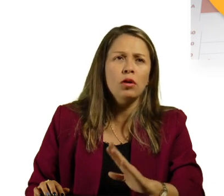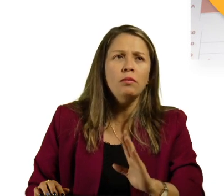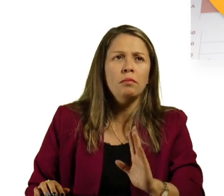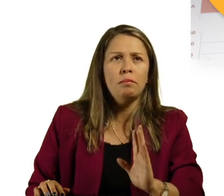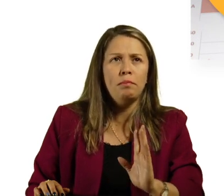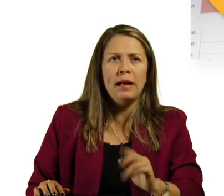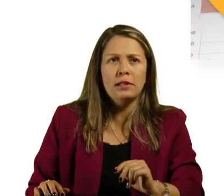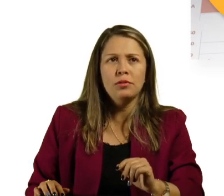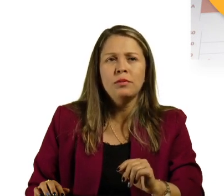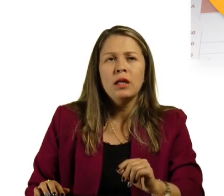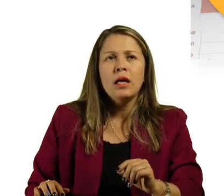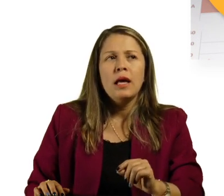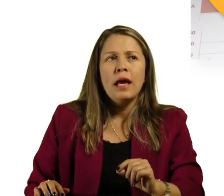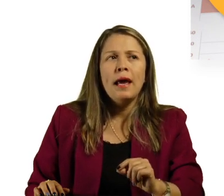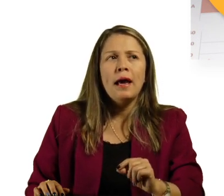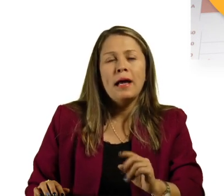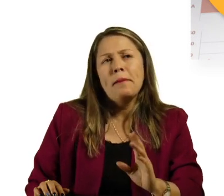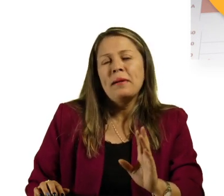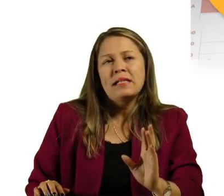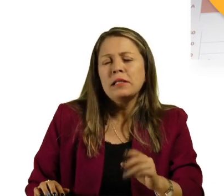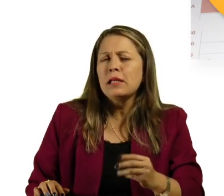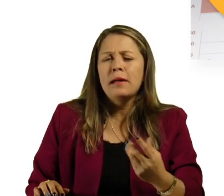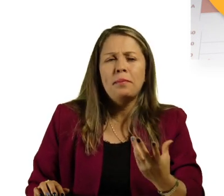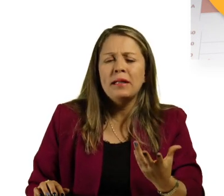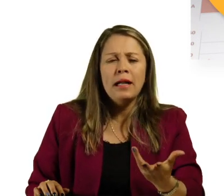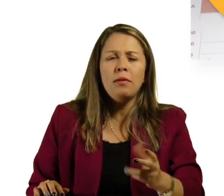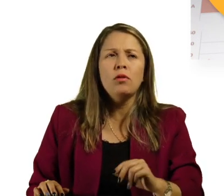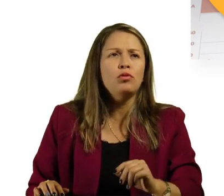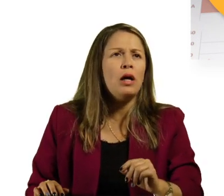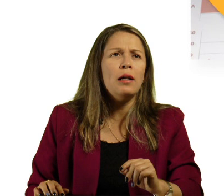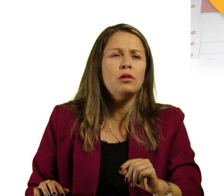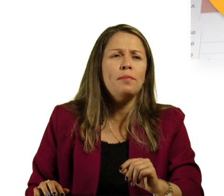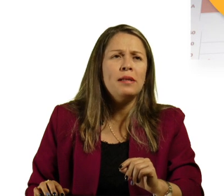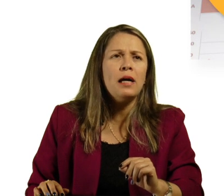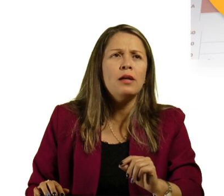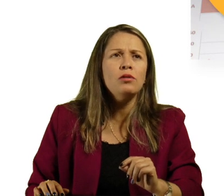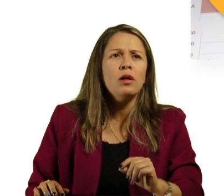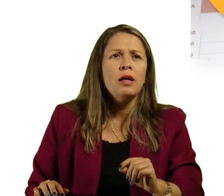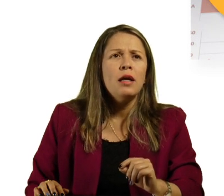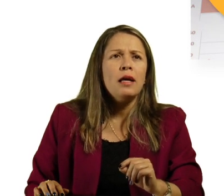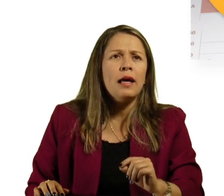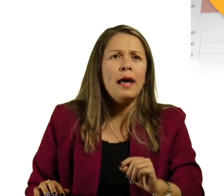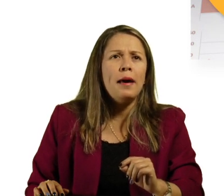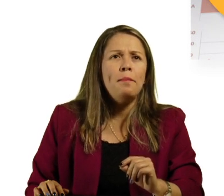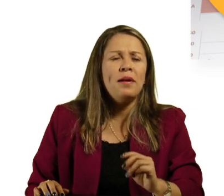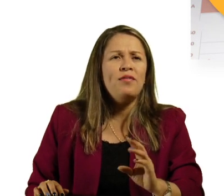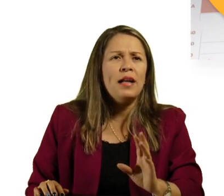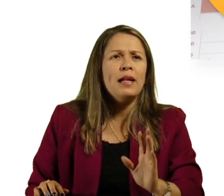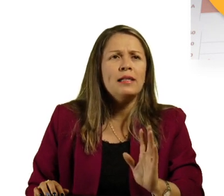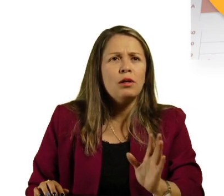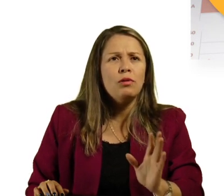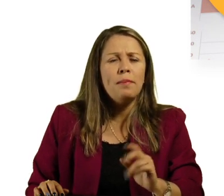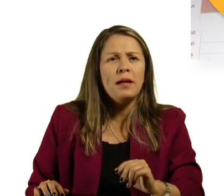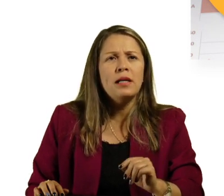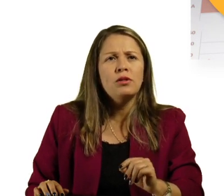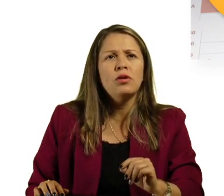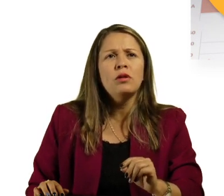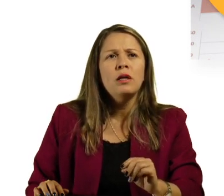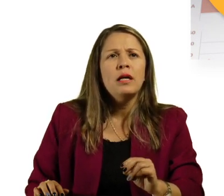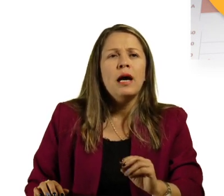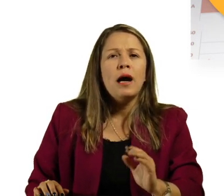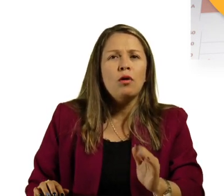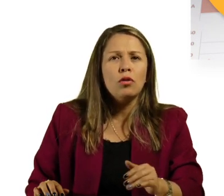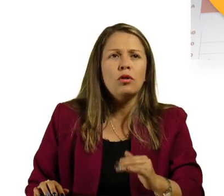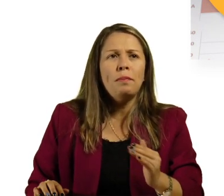a corto plazo. Hay empresas, y depende de la voluntad de los empresarios, que prefieren hacer una